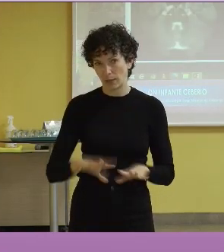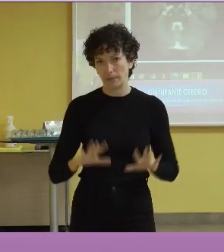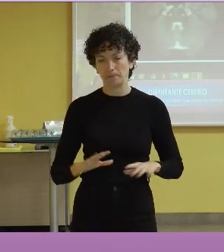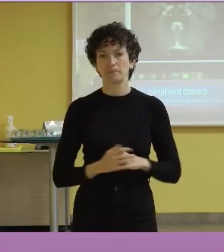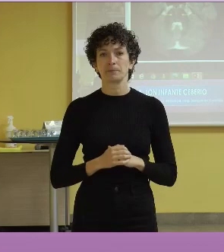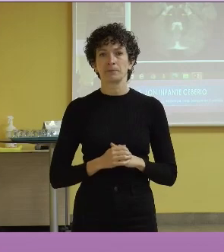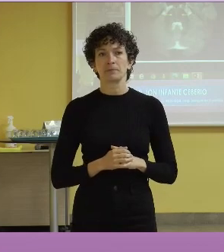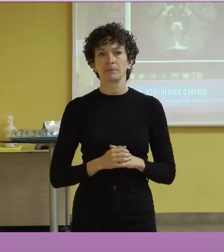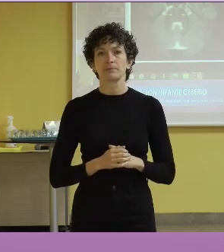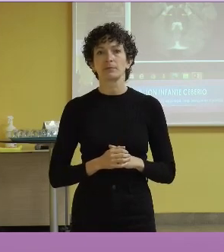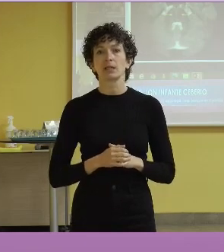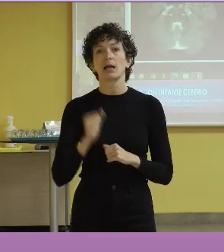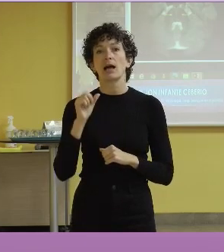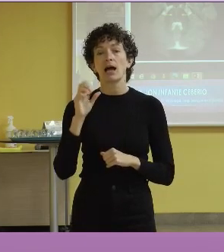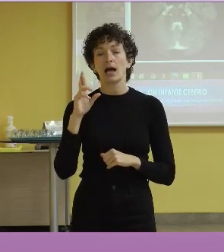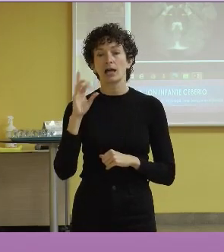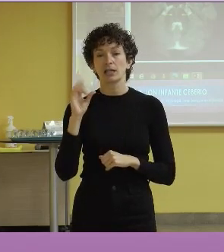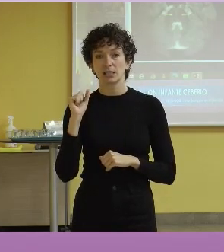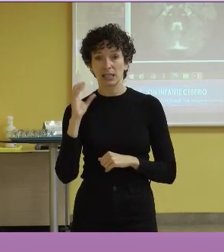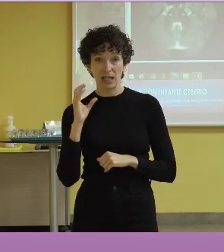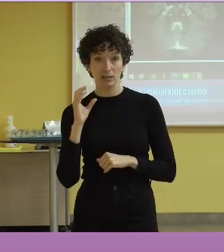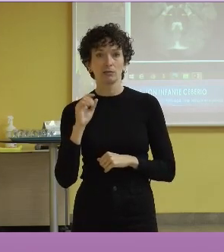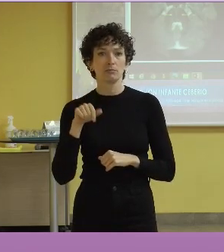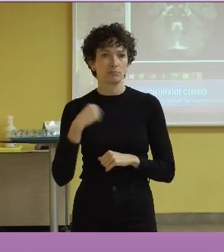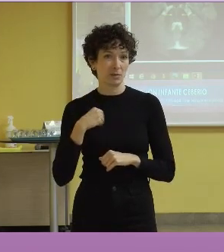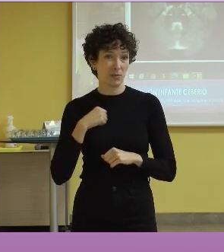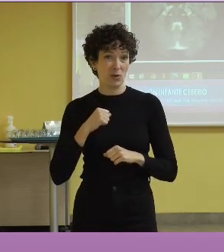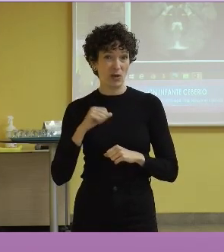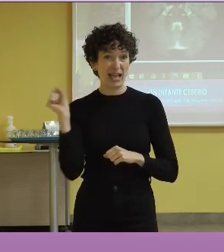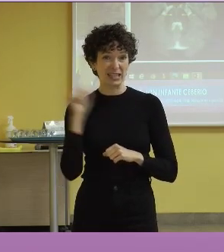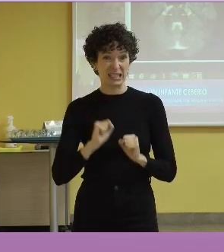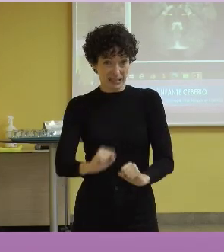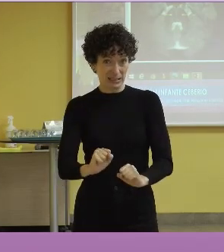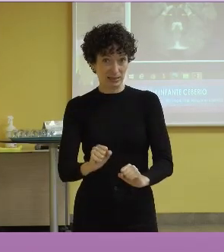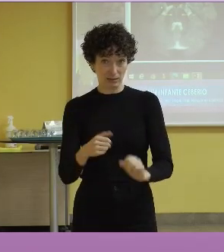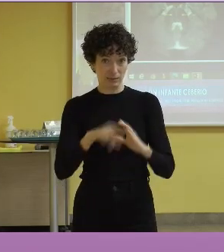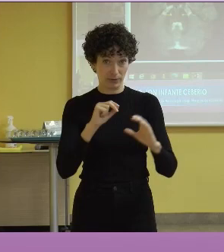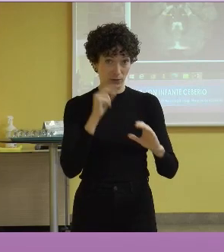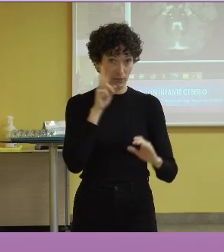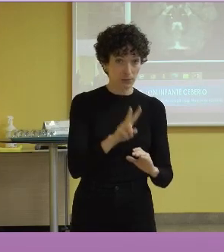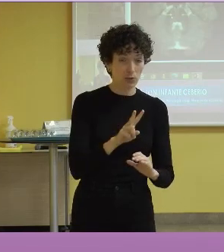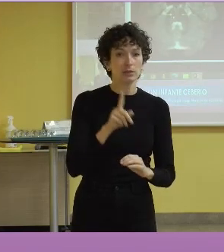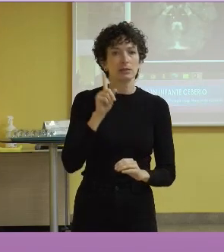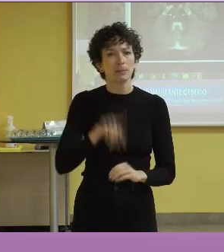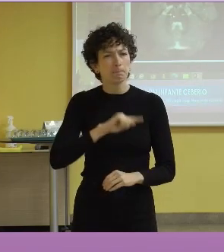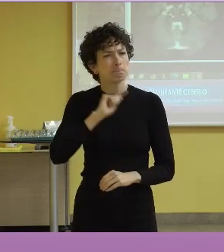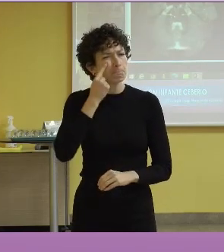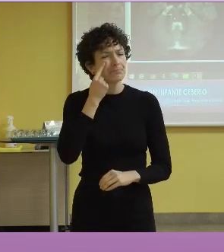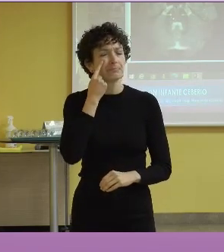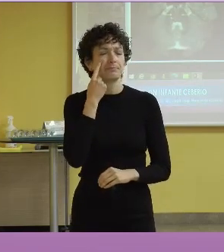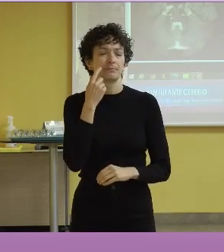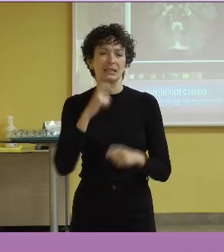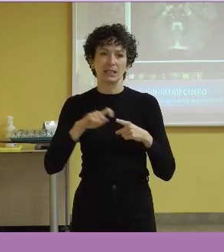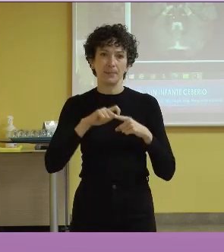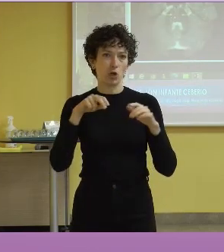En el ARSAX, ¿no? Esta ataxia espástica que hemos enseñado antes algún vídeo, pues también hay un hallazgo bastante característico en la